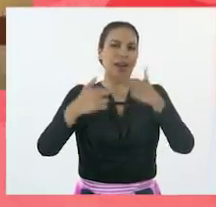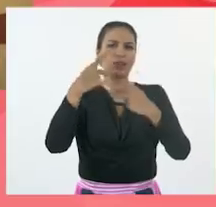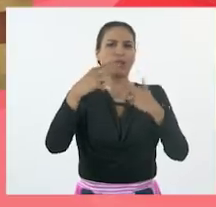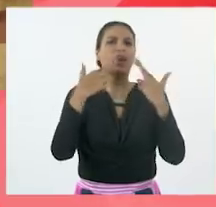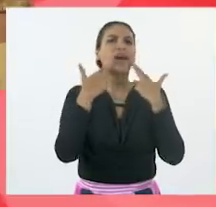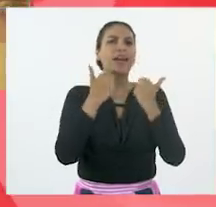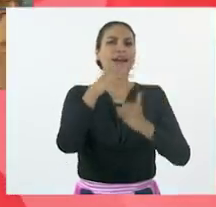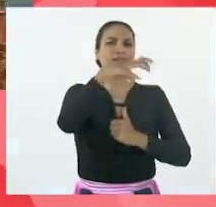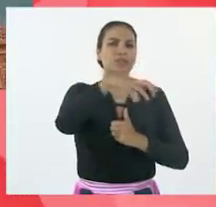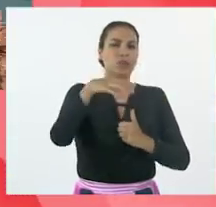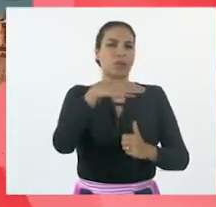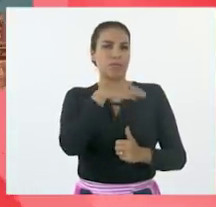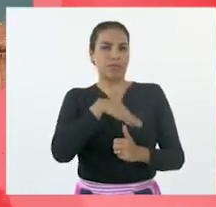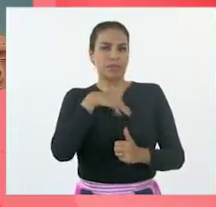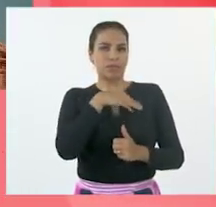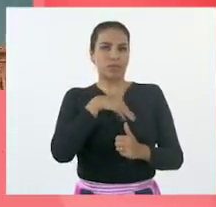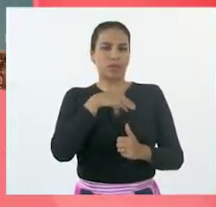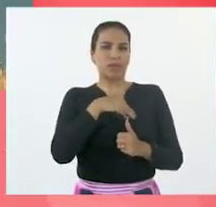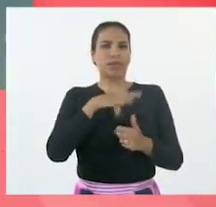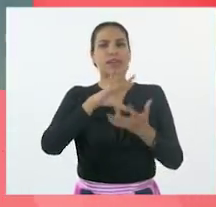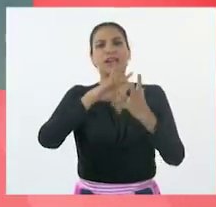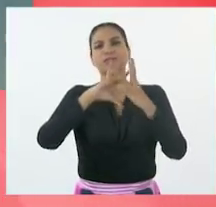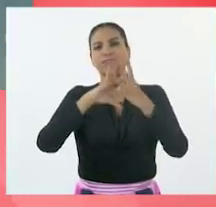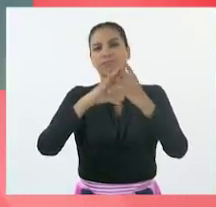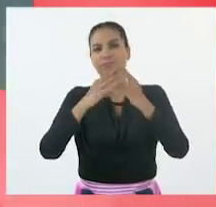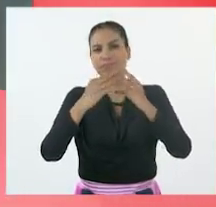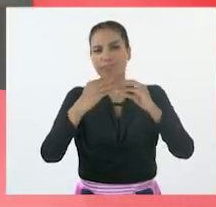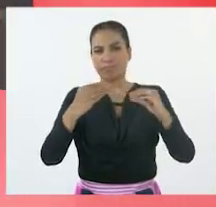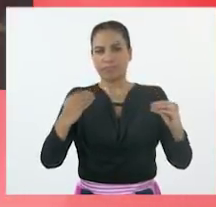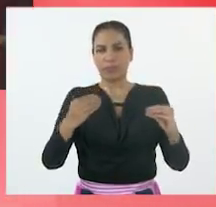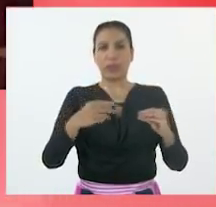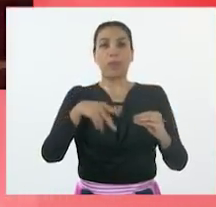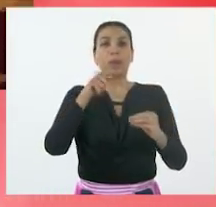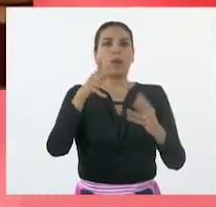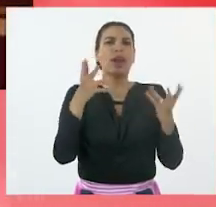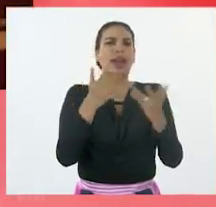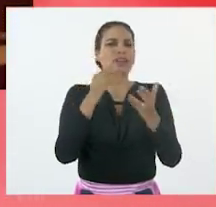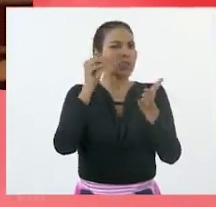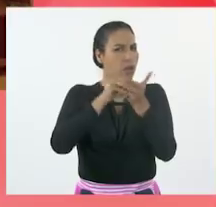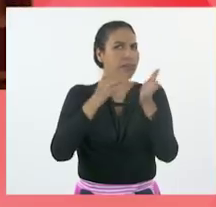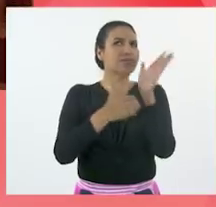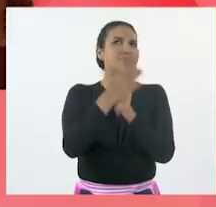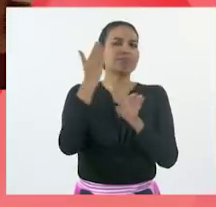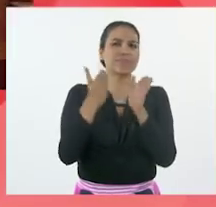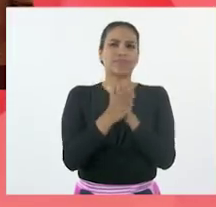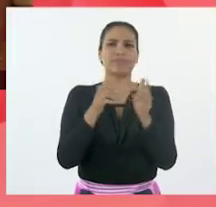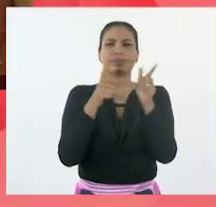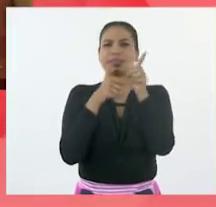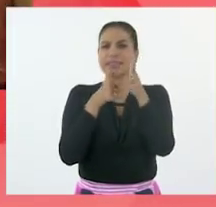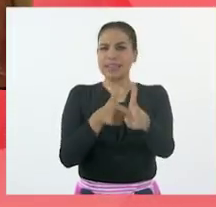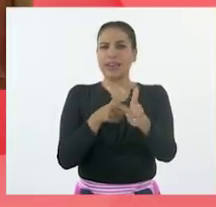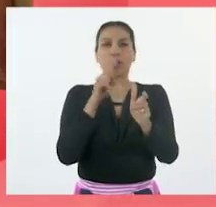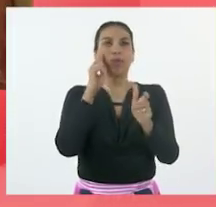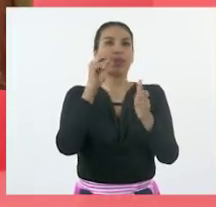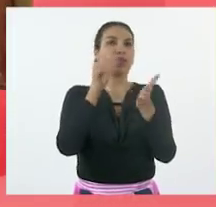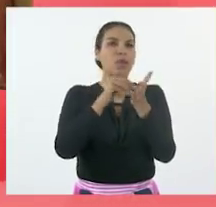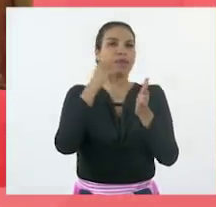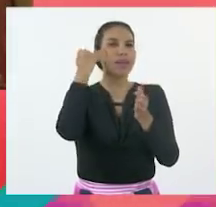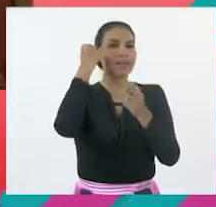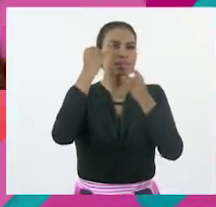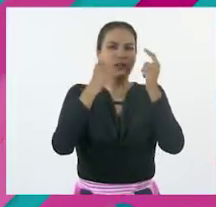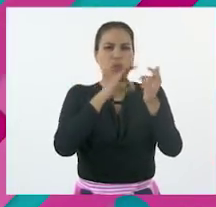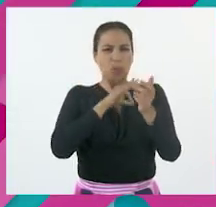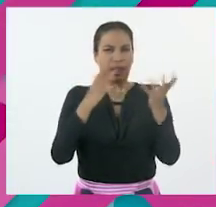rancherías y las misiones comenzaron su decadencia. Pero lo construido sigue en pie para mostrarnos que las utopías